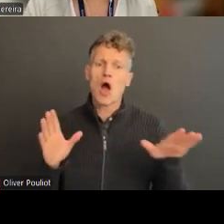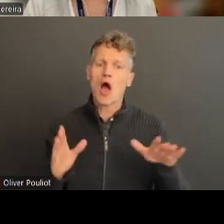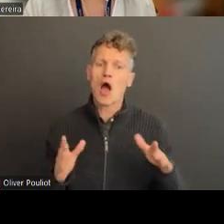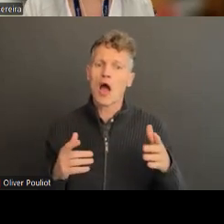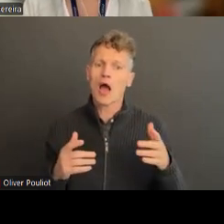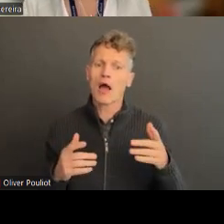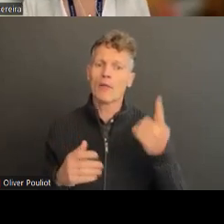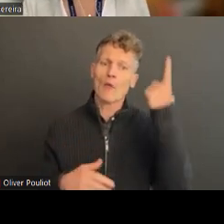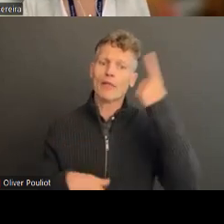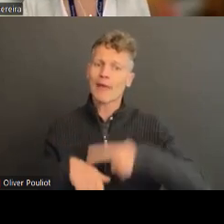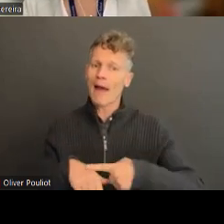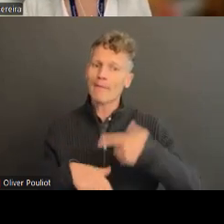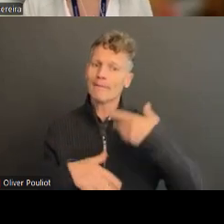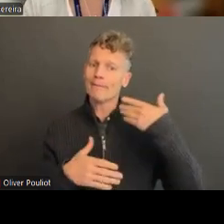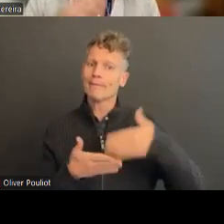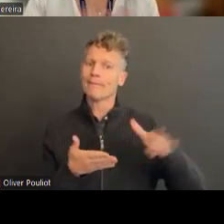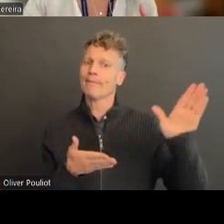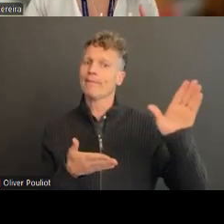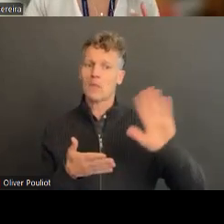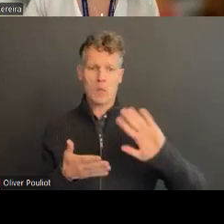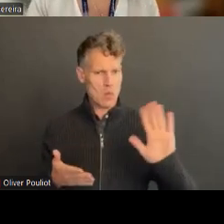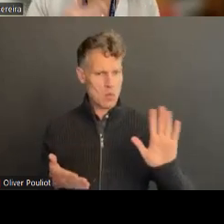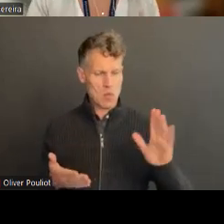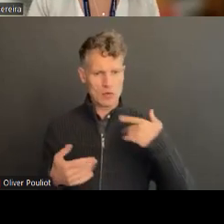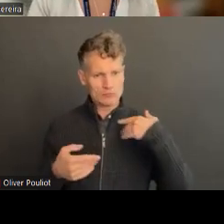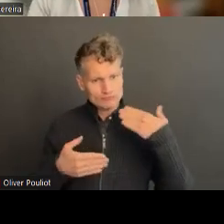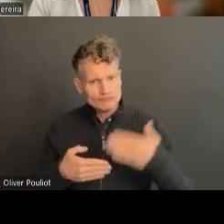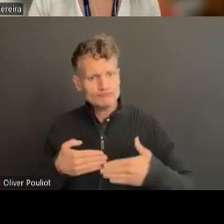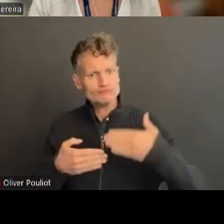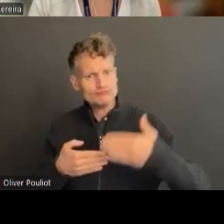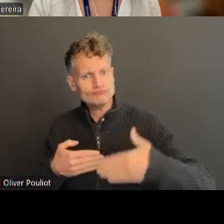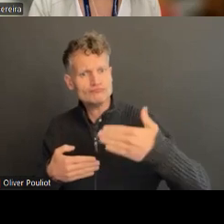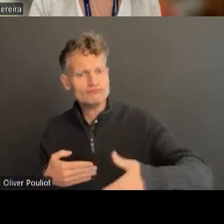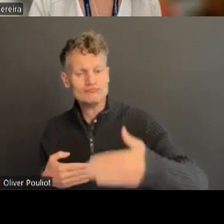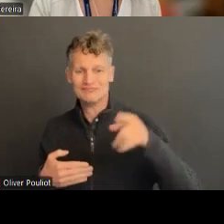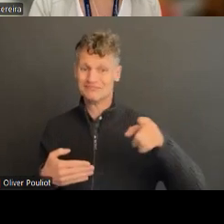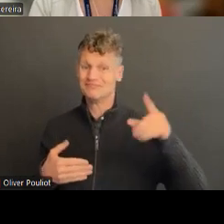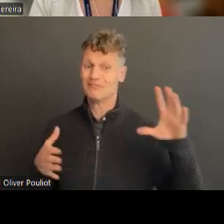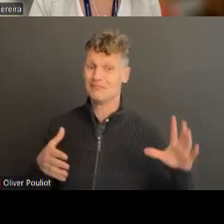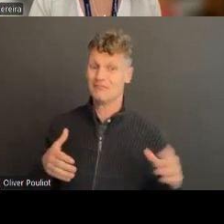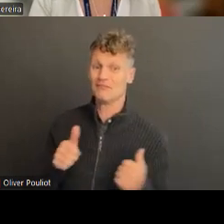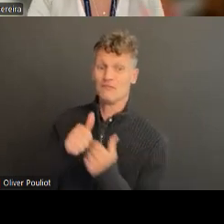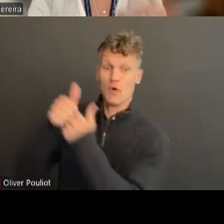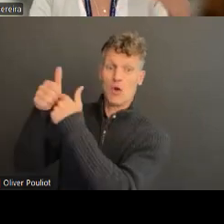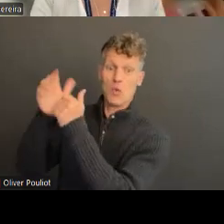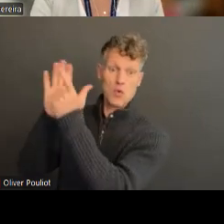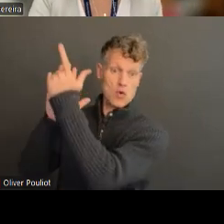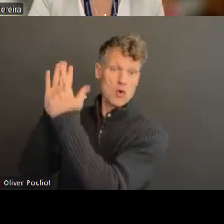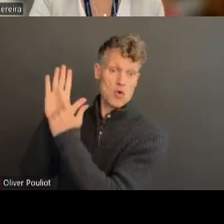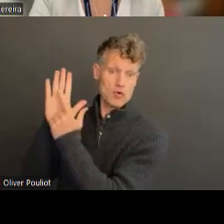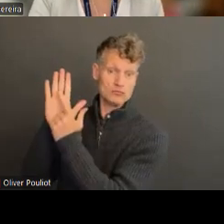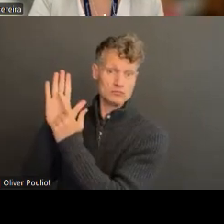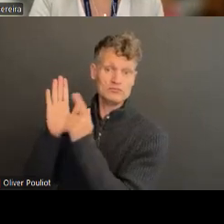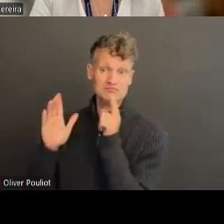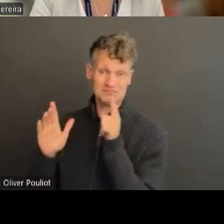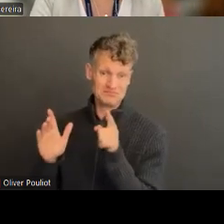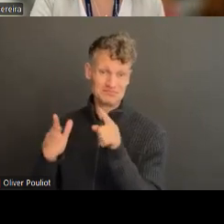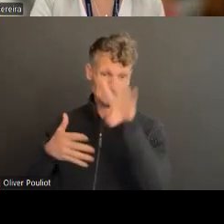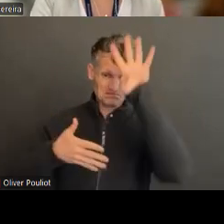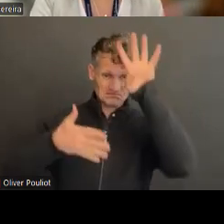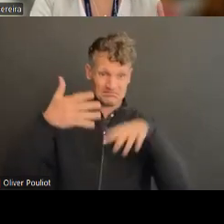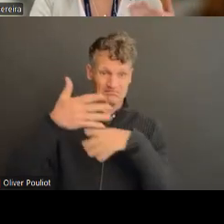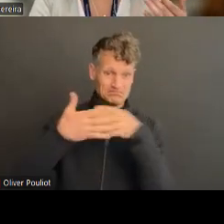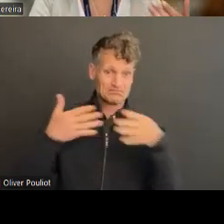Y garantizados por ley. Entonces, con todos estos antecedentes, con todos estos supuestos, es que a nosotros, ¿cierto?,